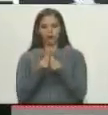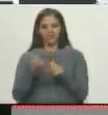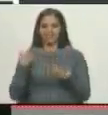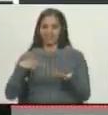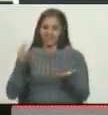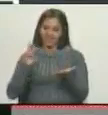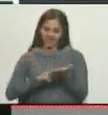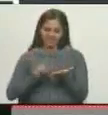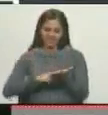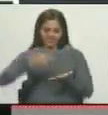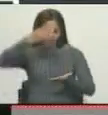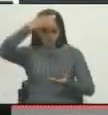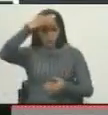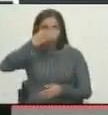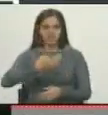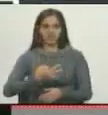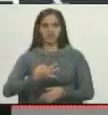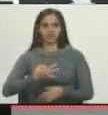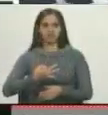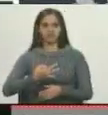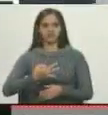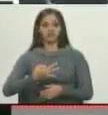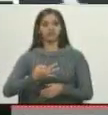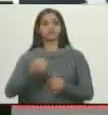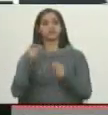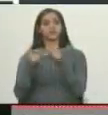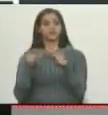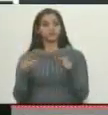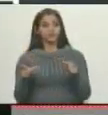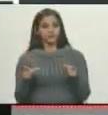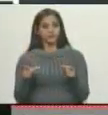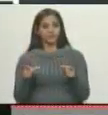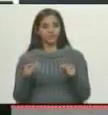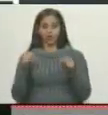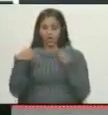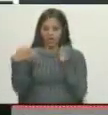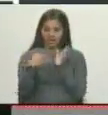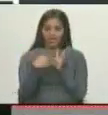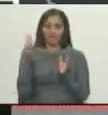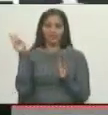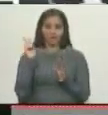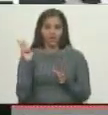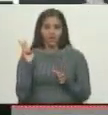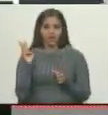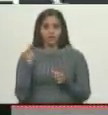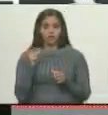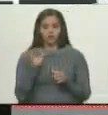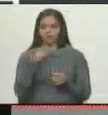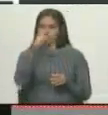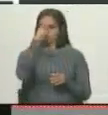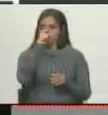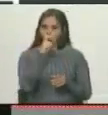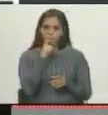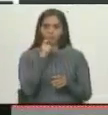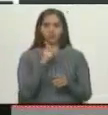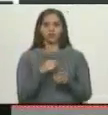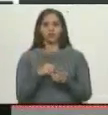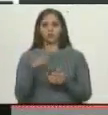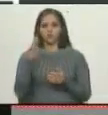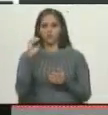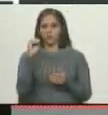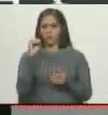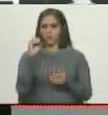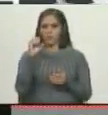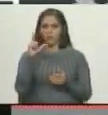seguridad absoluta que esta gente que hoy agrede a Venezuela con su odio, John Bolton, con todo